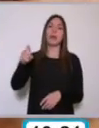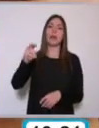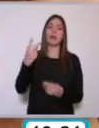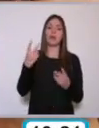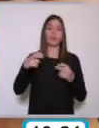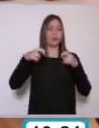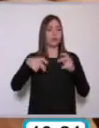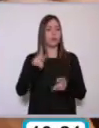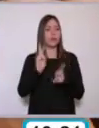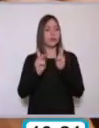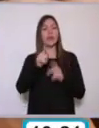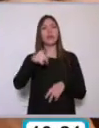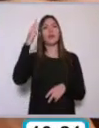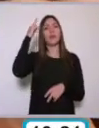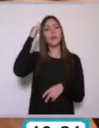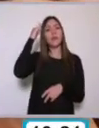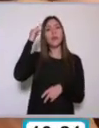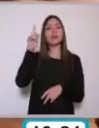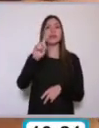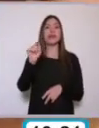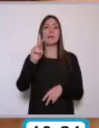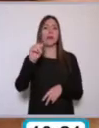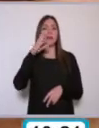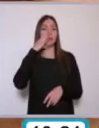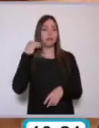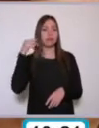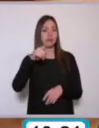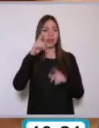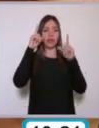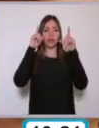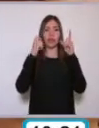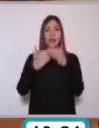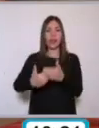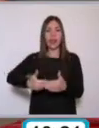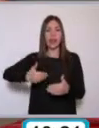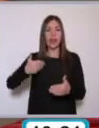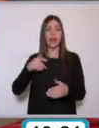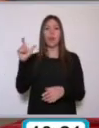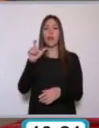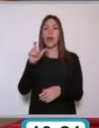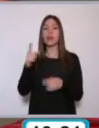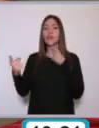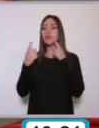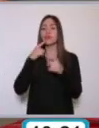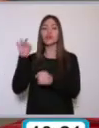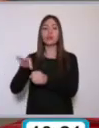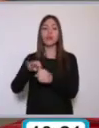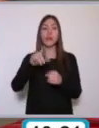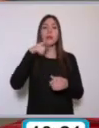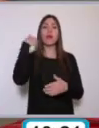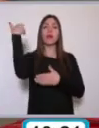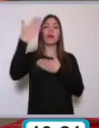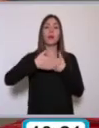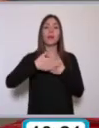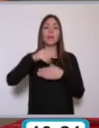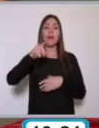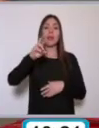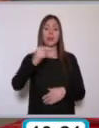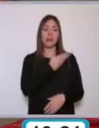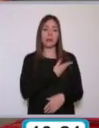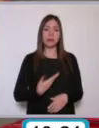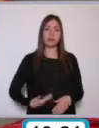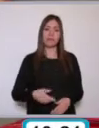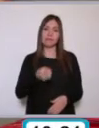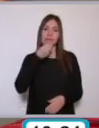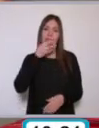Díaz, está Villa Zapata, este es Reyes con Madero. Es una fotografía que se les toma justo antes de la contienda electoral para que Madero sea presidente, ¿no? Entonces, Qué gran Exacto. regalo, ¿eh?